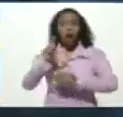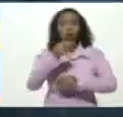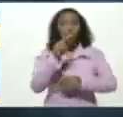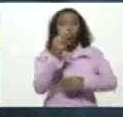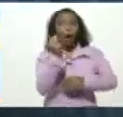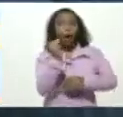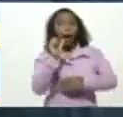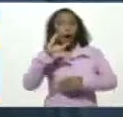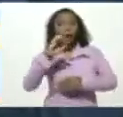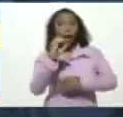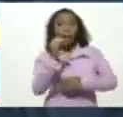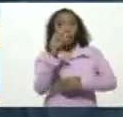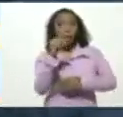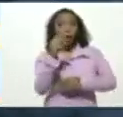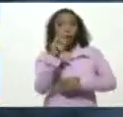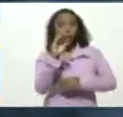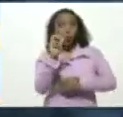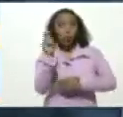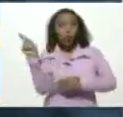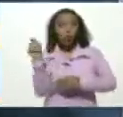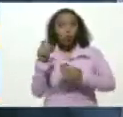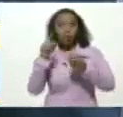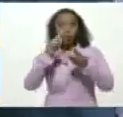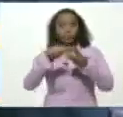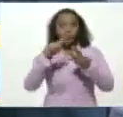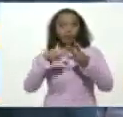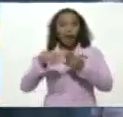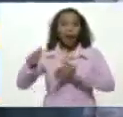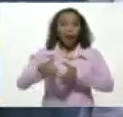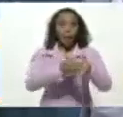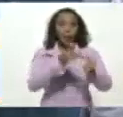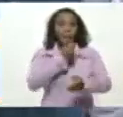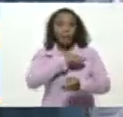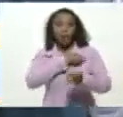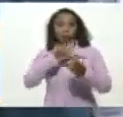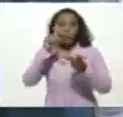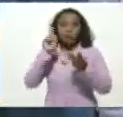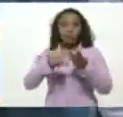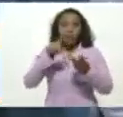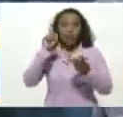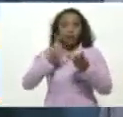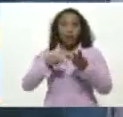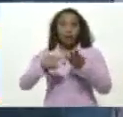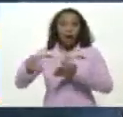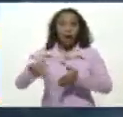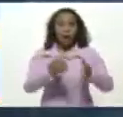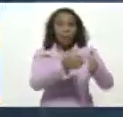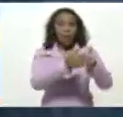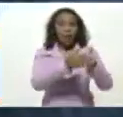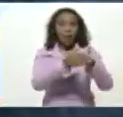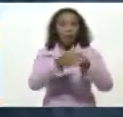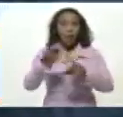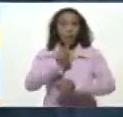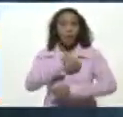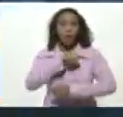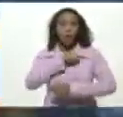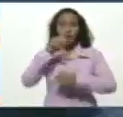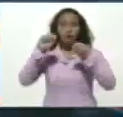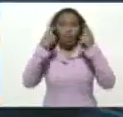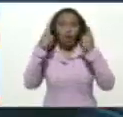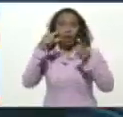Consejo Comunal Camino de los Españoles y al Consejo Comunal Caminos de los Españoles La Guaira. Hay dos Caminos de los Españoles,